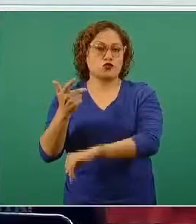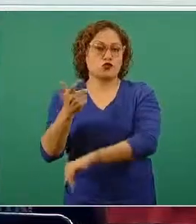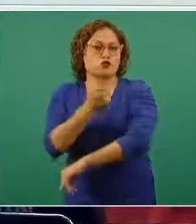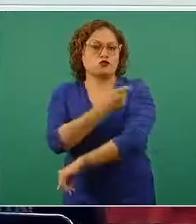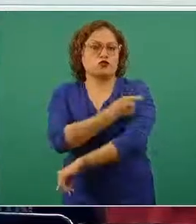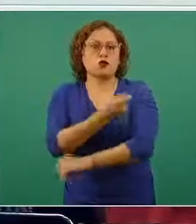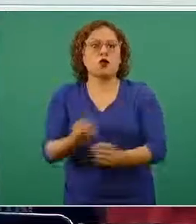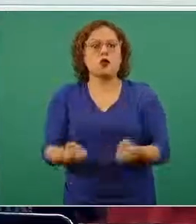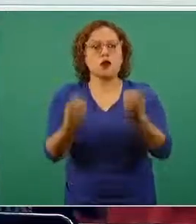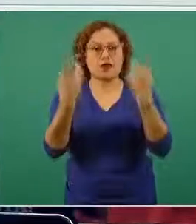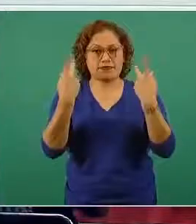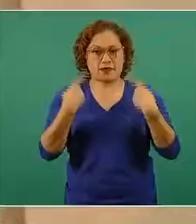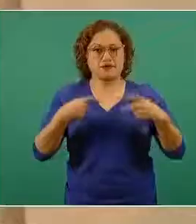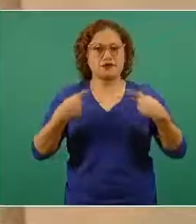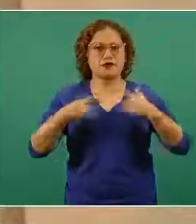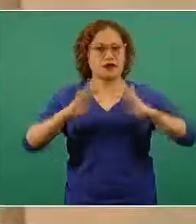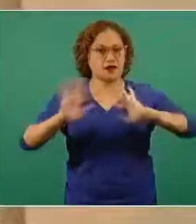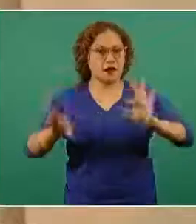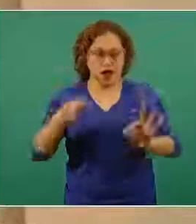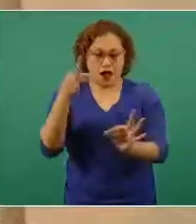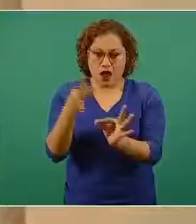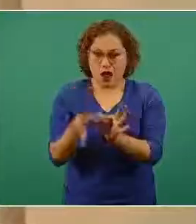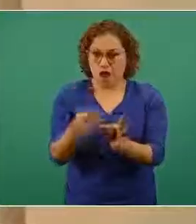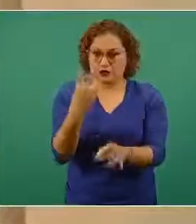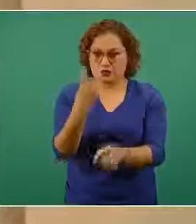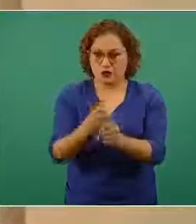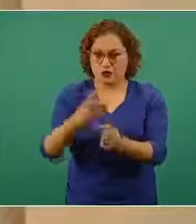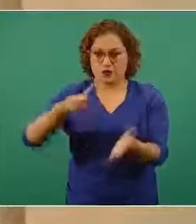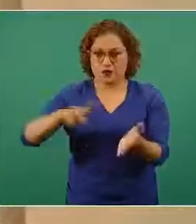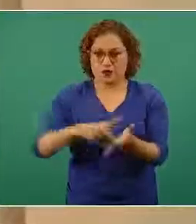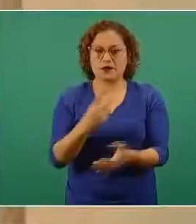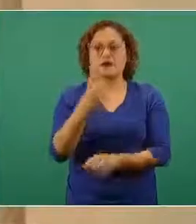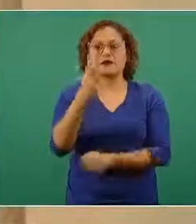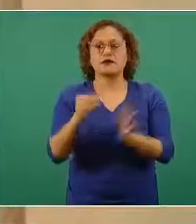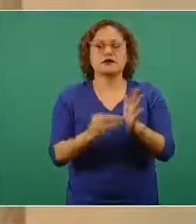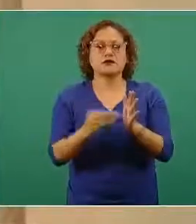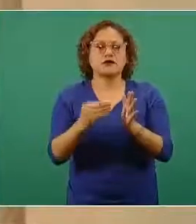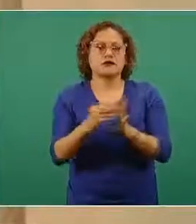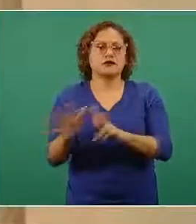vacunación contra la COVID-19 y tenemos más de